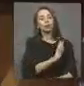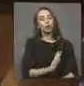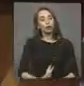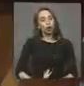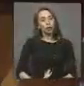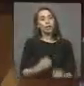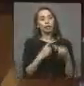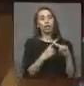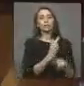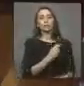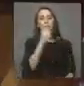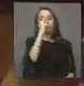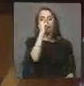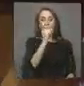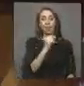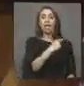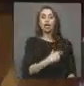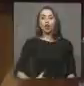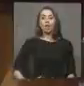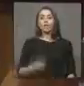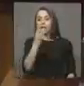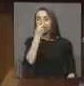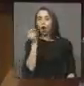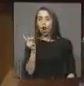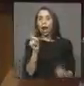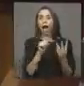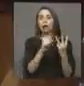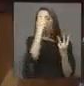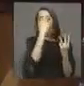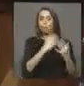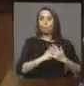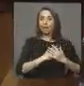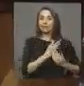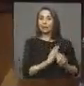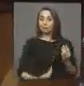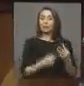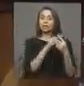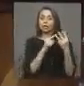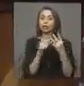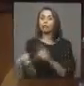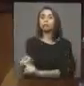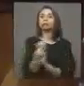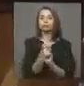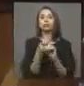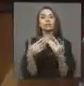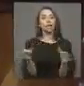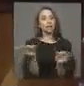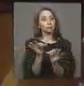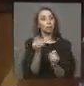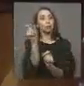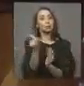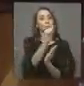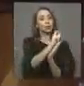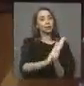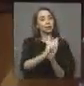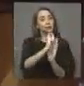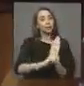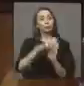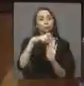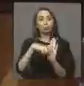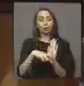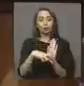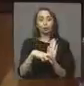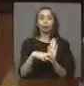gobiernos de los expresidentes Frei, Lagos y la presidenta Bachelet, según se explicó. A juicio de los autores del proyecto,